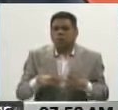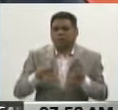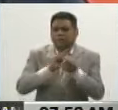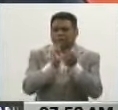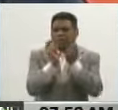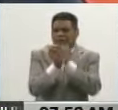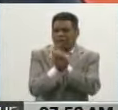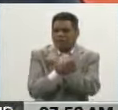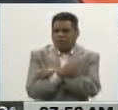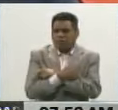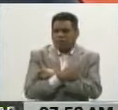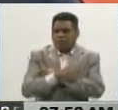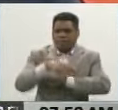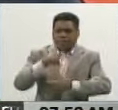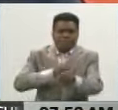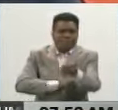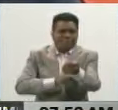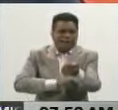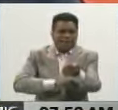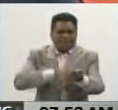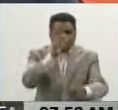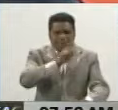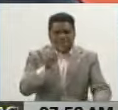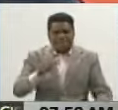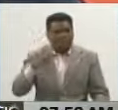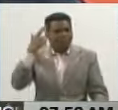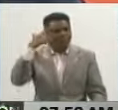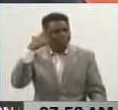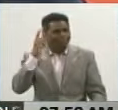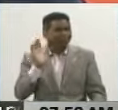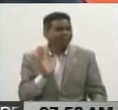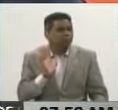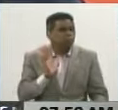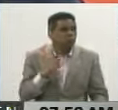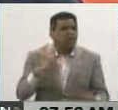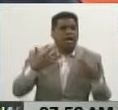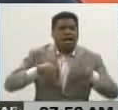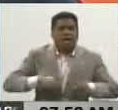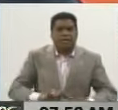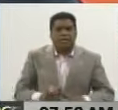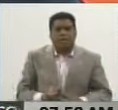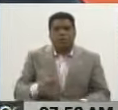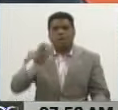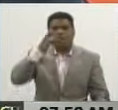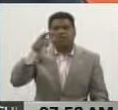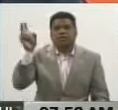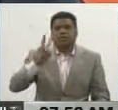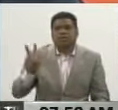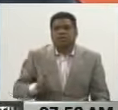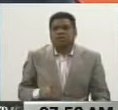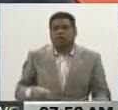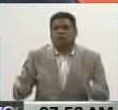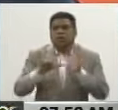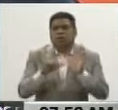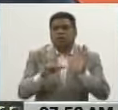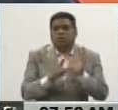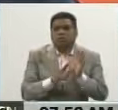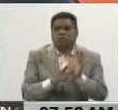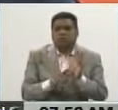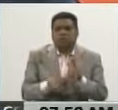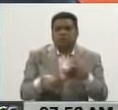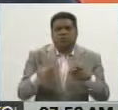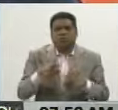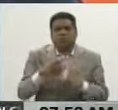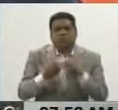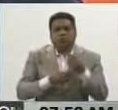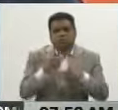de los jóvenes de nuestro país, de los hijos del pueblo de Venezuela, de las hijas del pueblo de Venezuela. Que los liceos sean un espacio